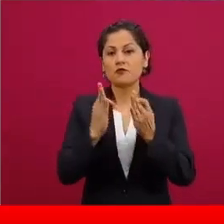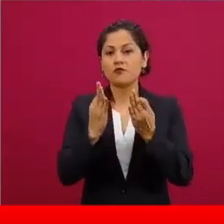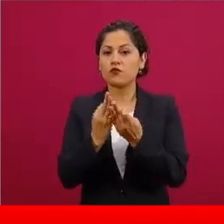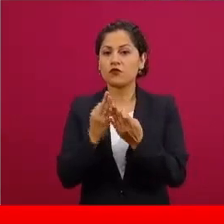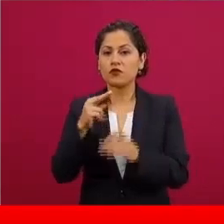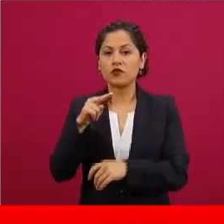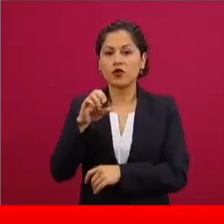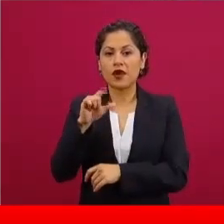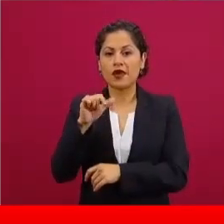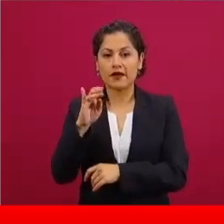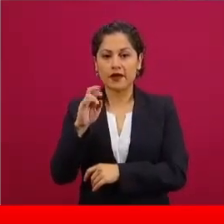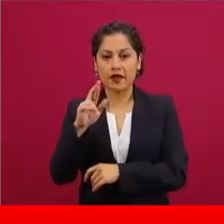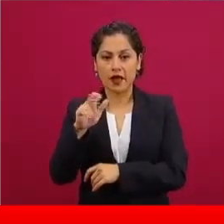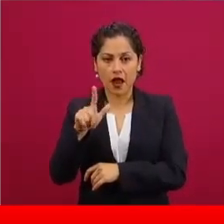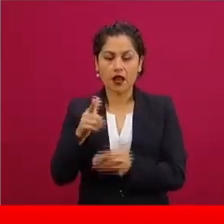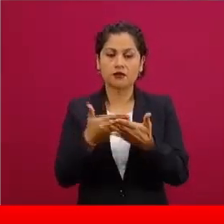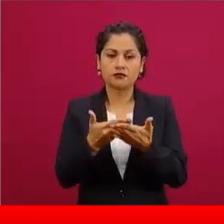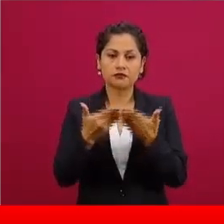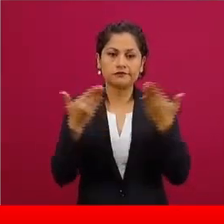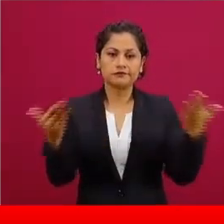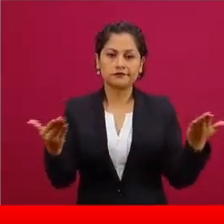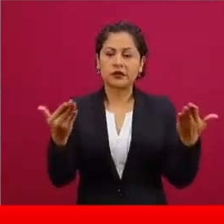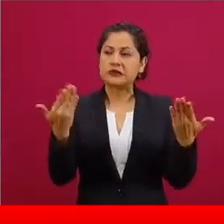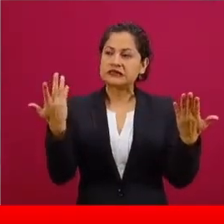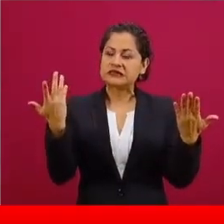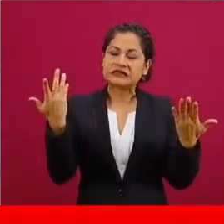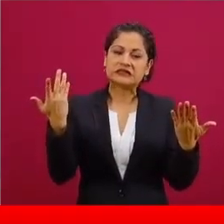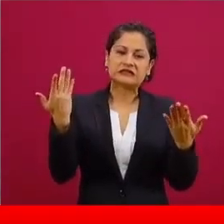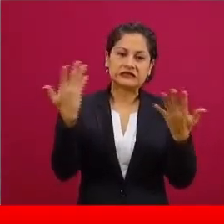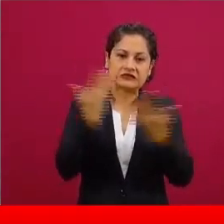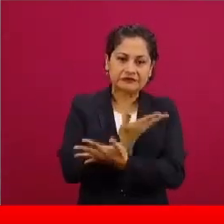que sin duda nos afecta